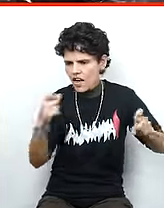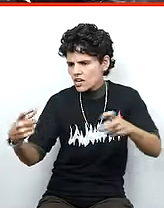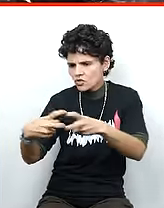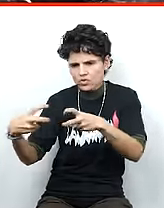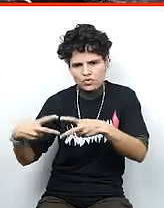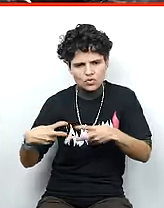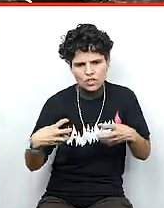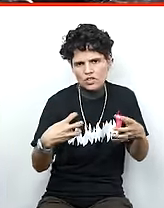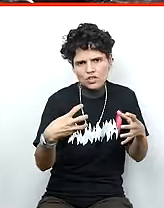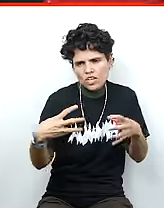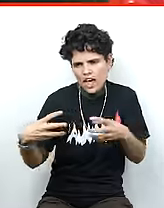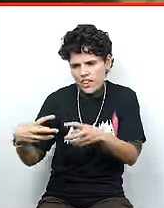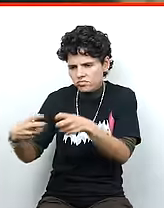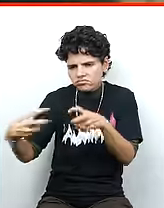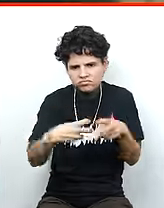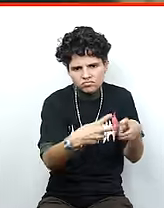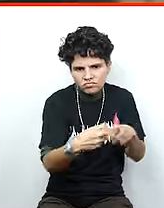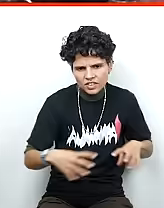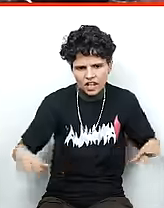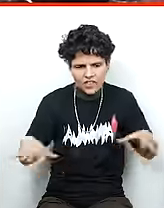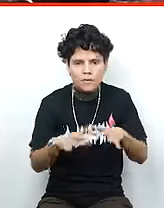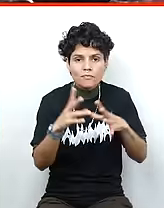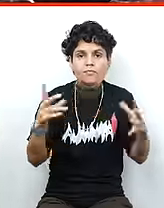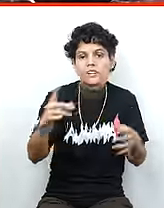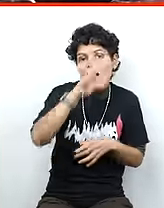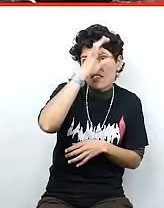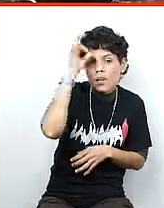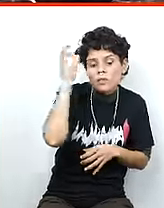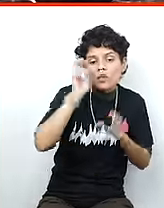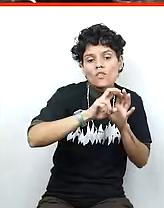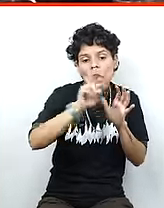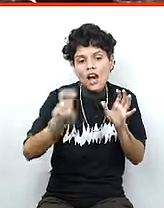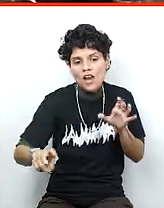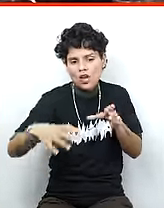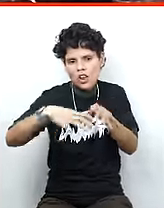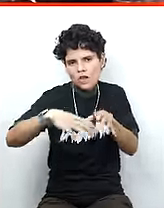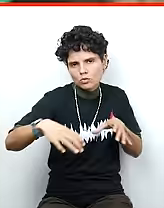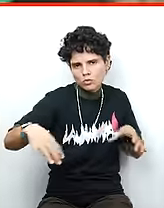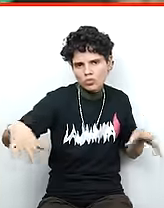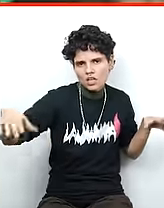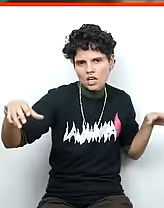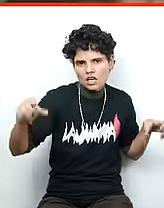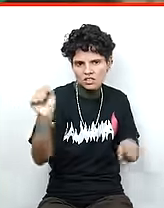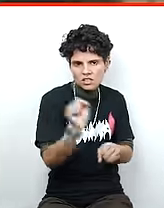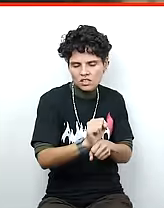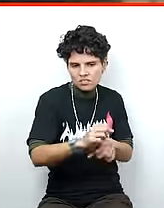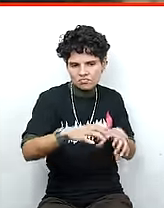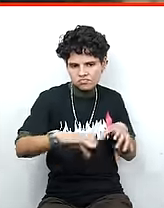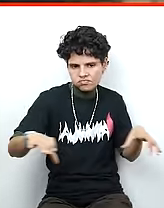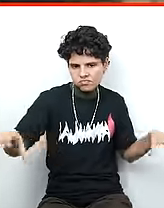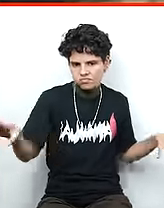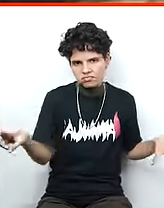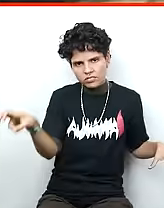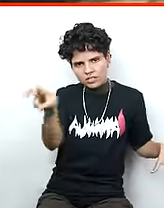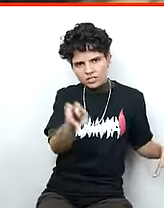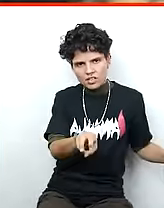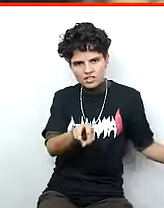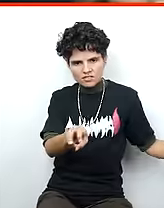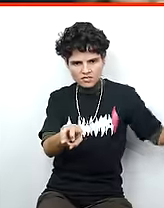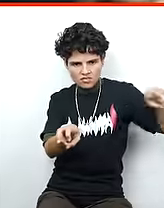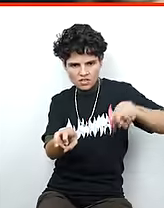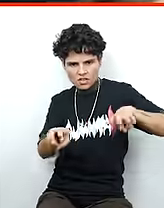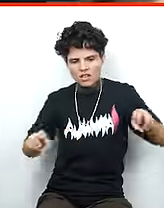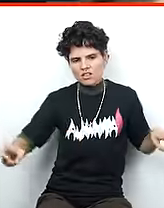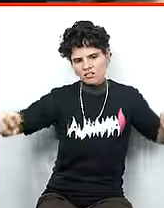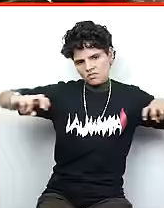oh. Aterrizamos en Temuco. Pum, nos bajamos, nos están esperando las limusinas. Y eran Hammer, ¿no? Creo que eran.